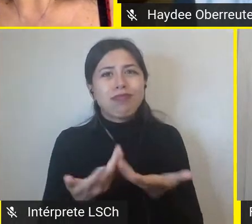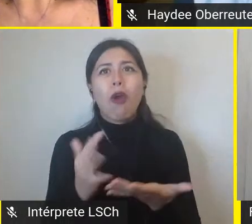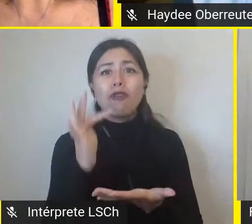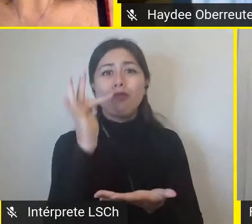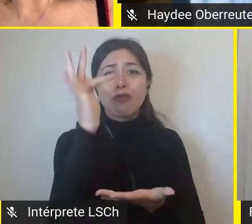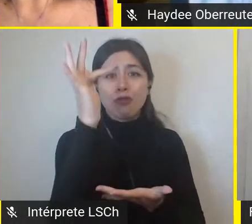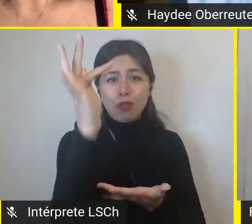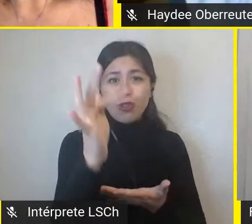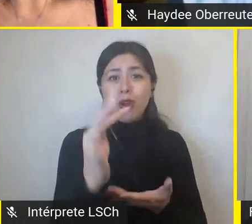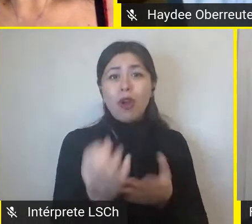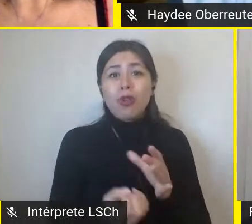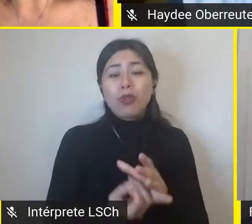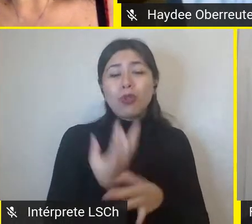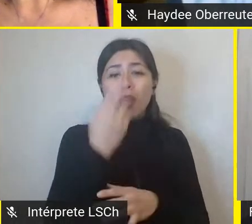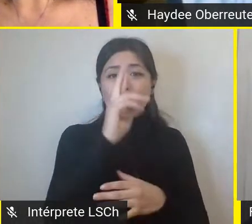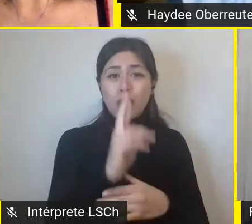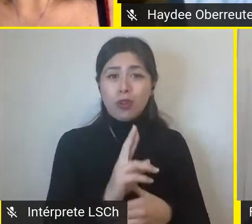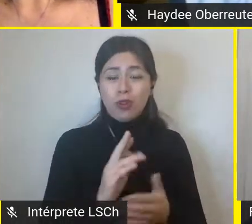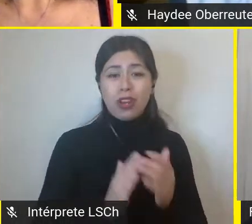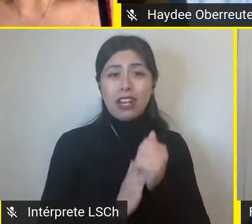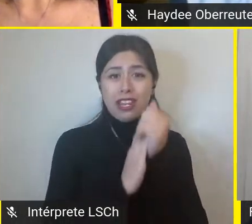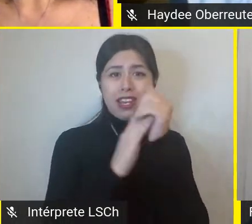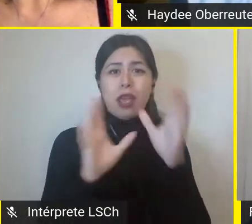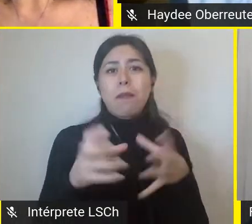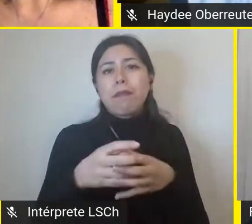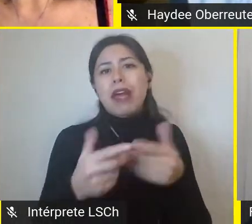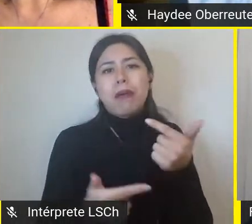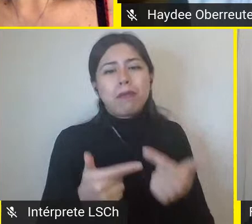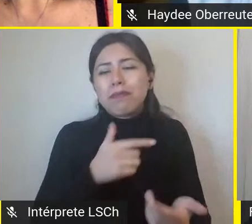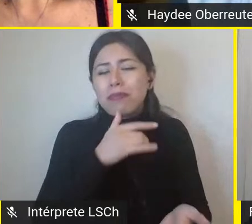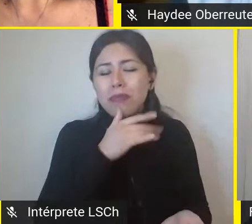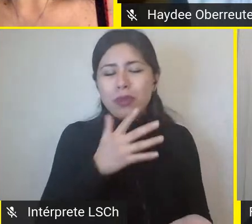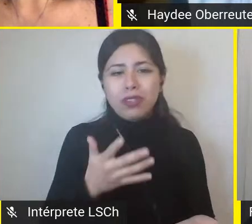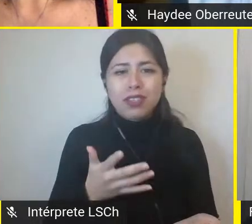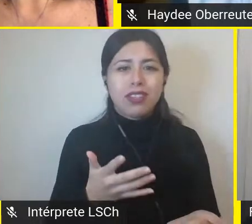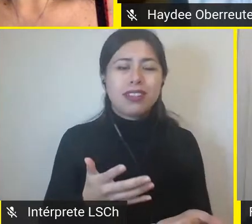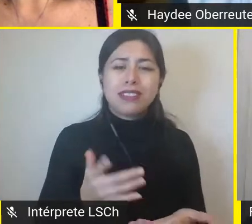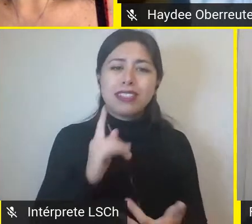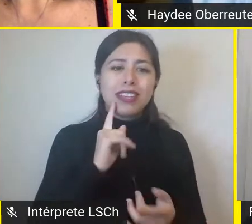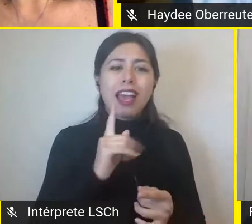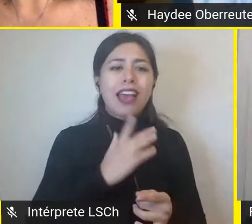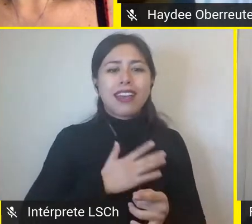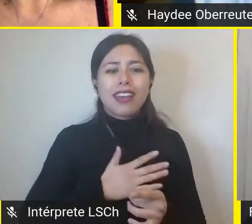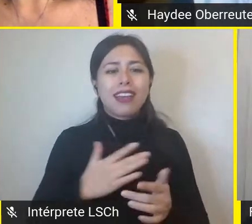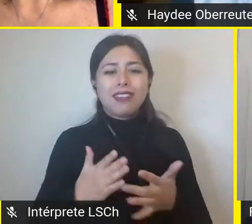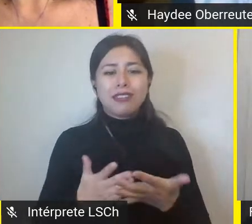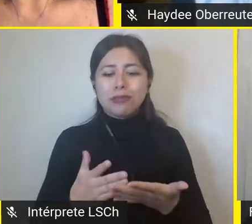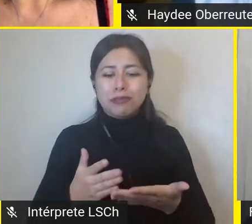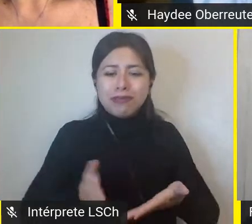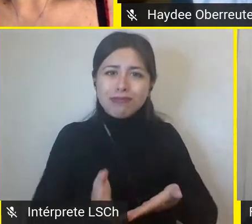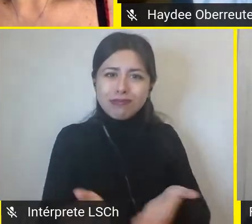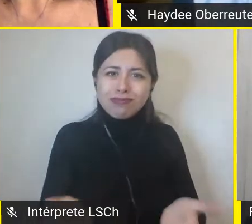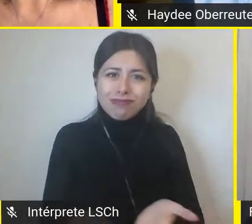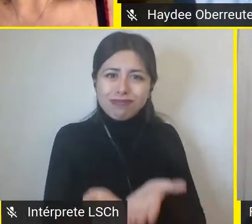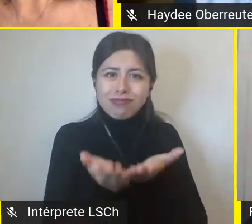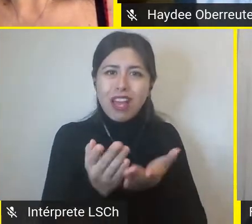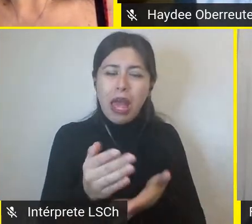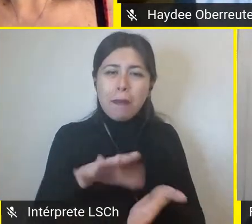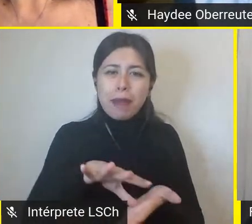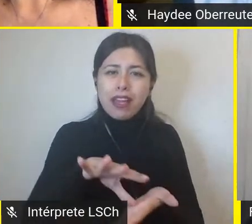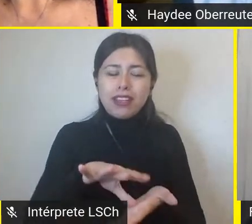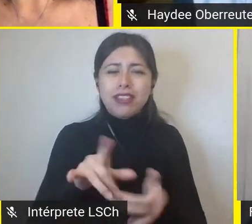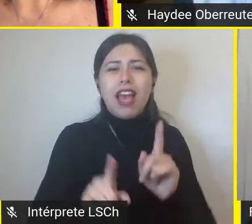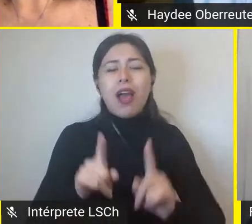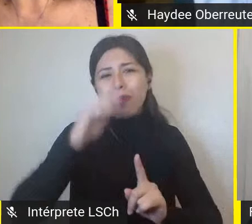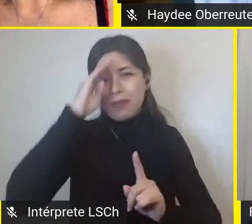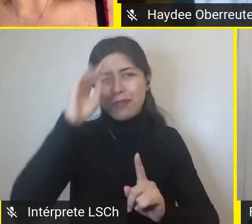y líderes de partidos políticos, no lo sé, que quieran llevar un poco más adelante este país, ¿no? Son experiencias que uno tiene y se